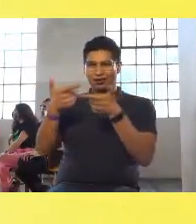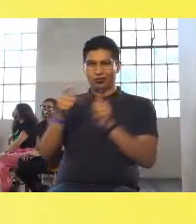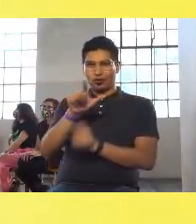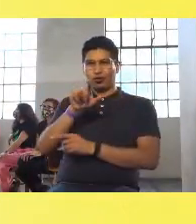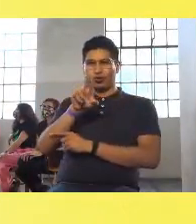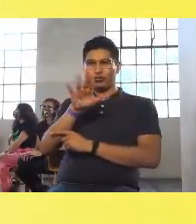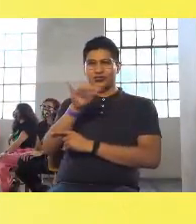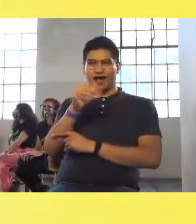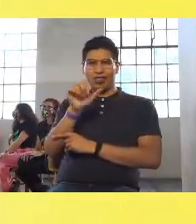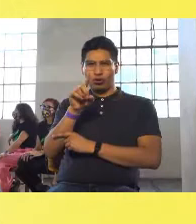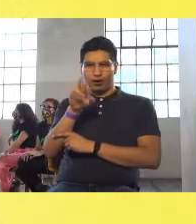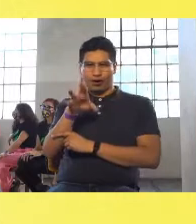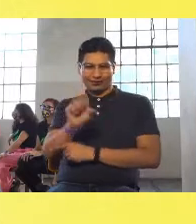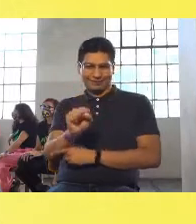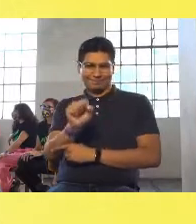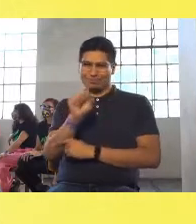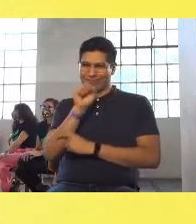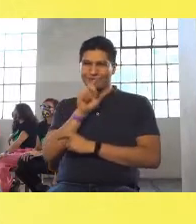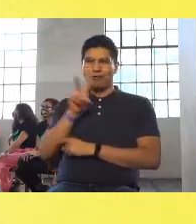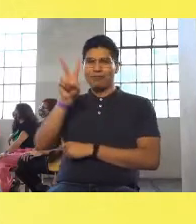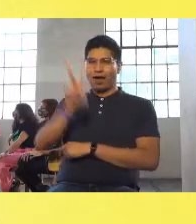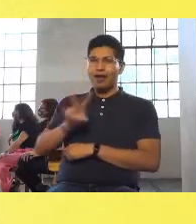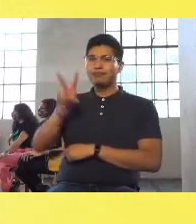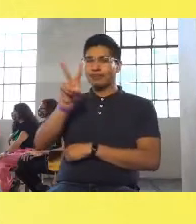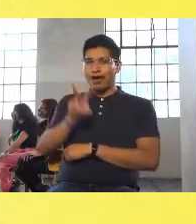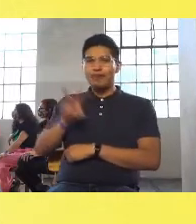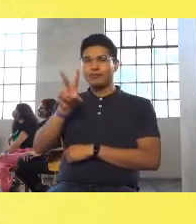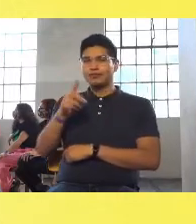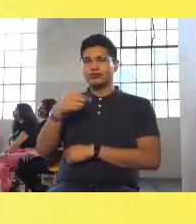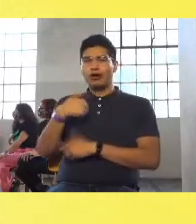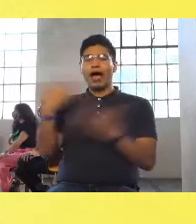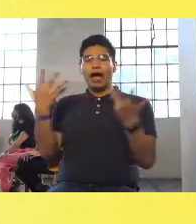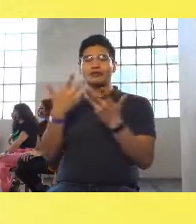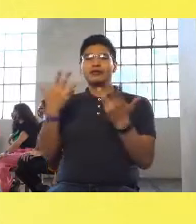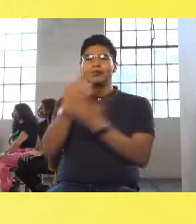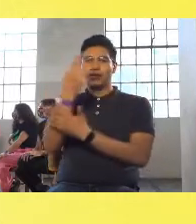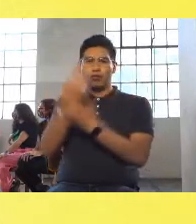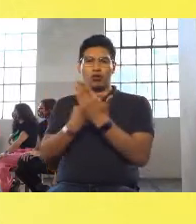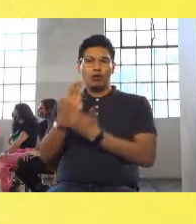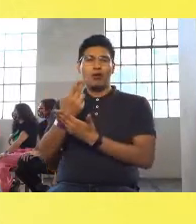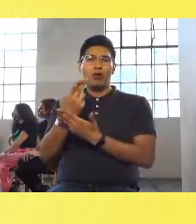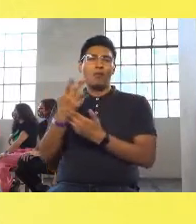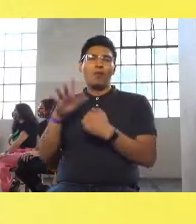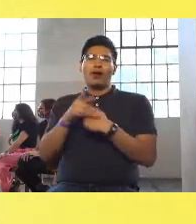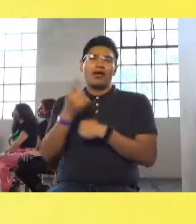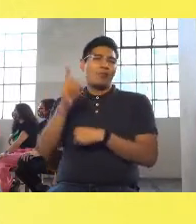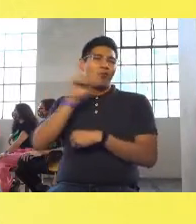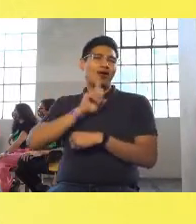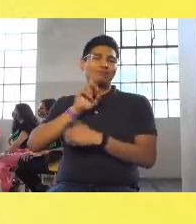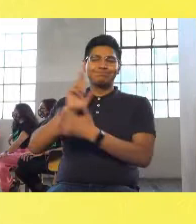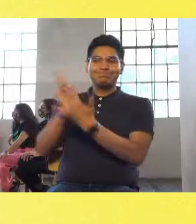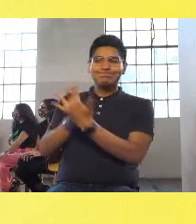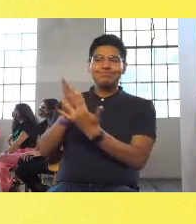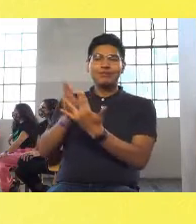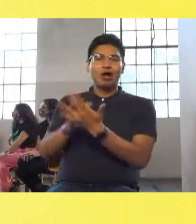mal porque era cada viernes sacar una ilustración nueva de un feminicidio de alguna niña, ¿no? Entonces sí llega un momento en el que